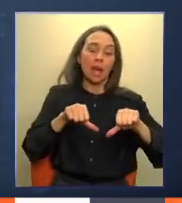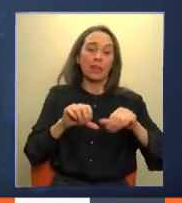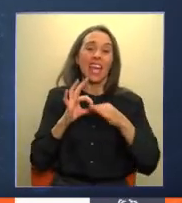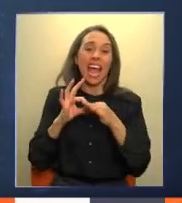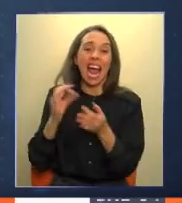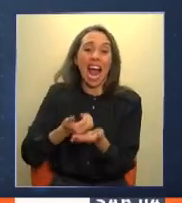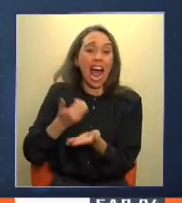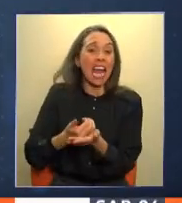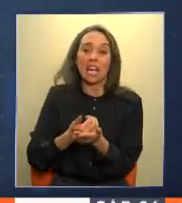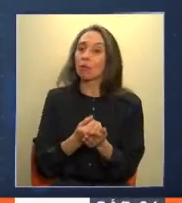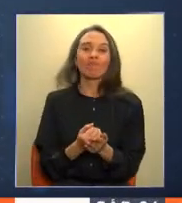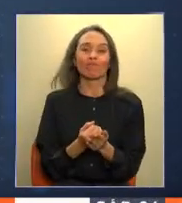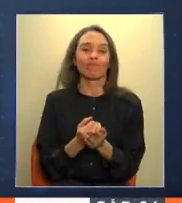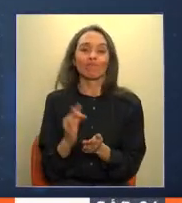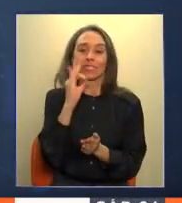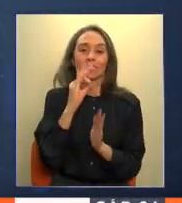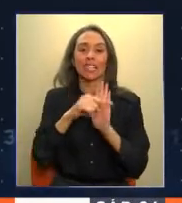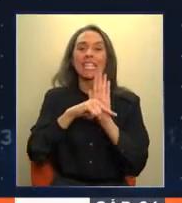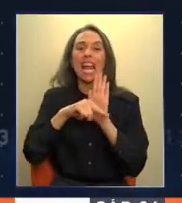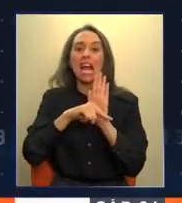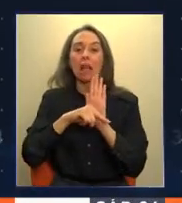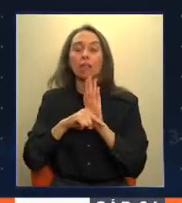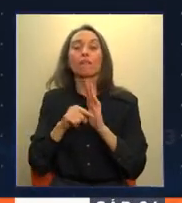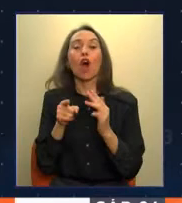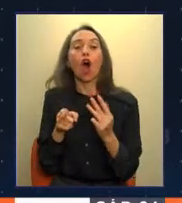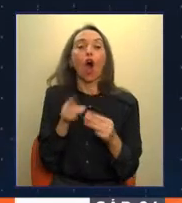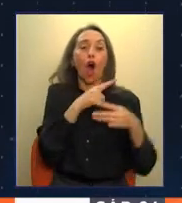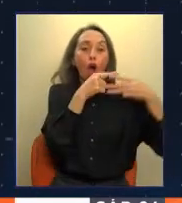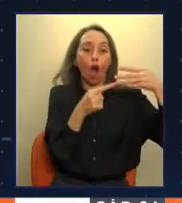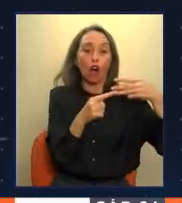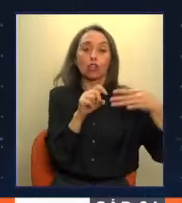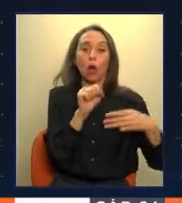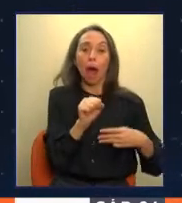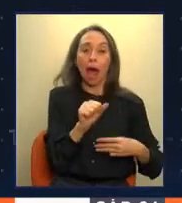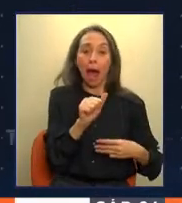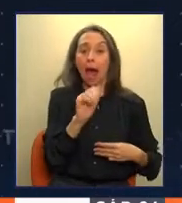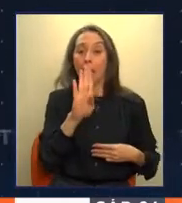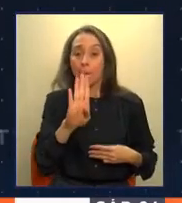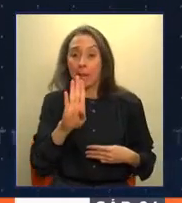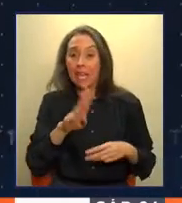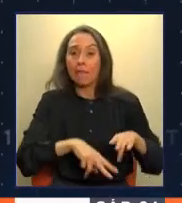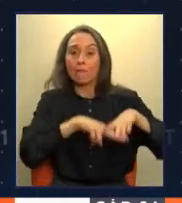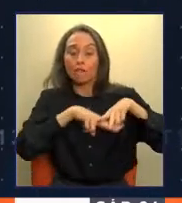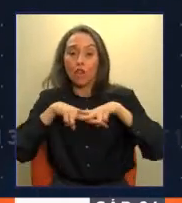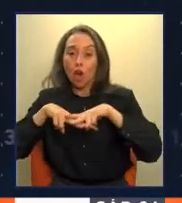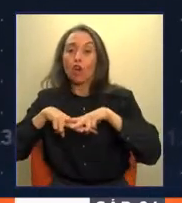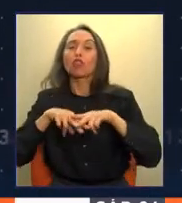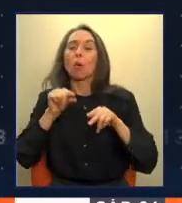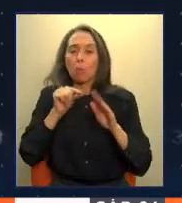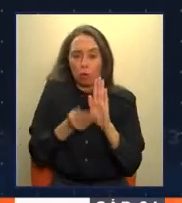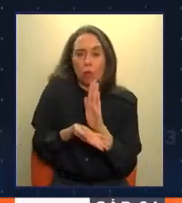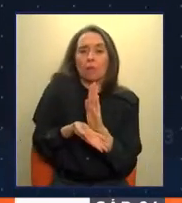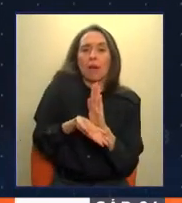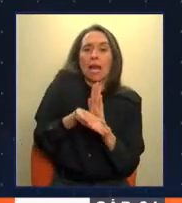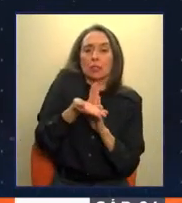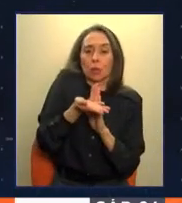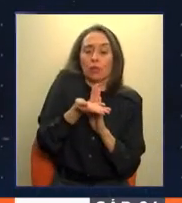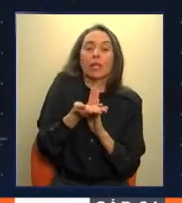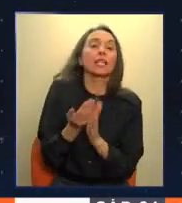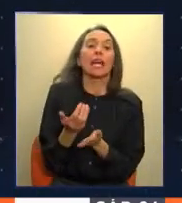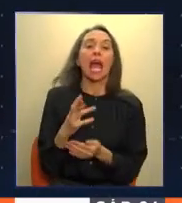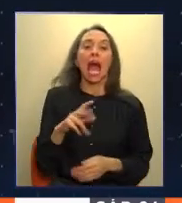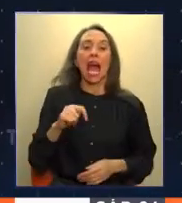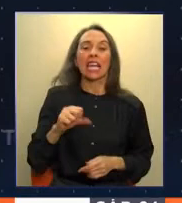negativa distinto del resto de los fondos o los fondos a y b deben continuar recuperándose en lo que es renta variable